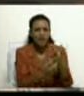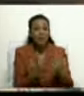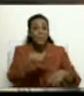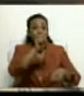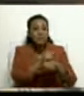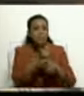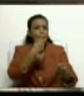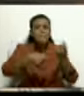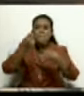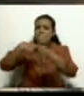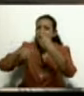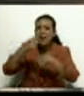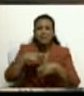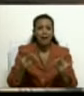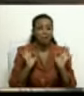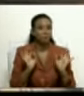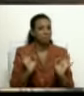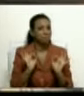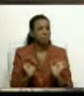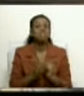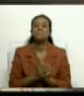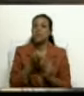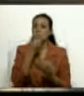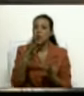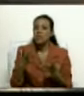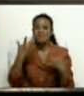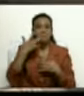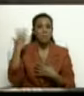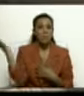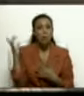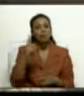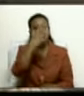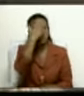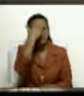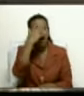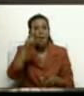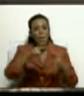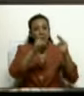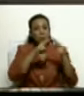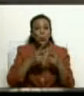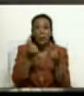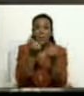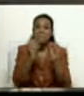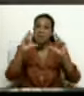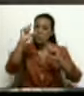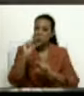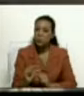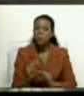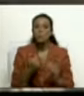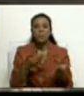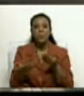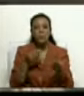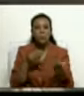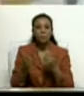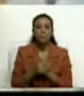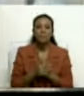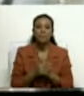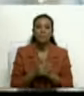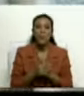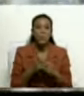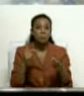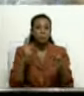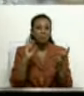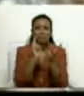principal. Es un mercado pues muy famoso, muy reconocido, hay buenos precios, ofrecemos una